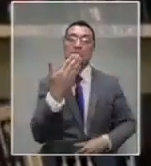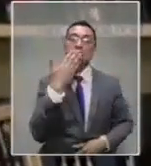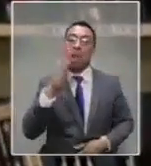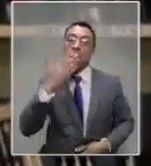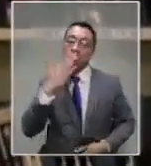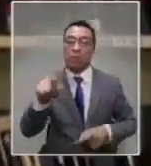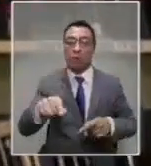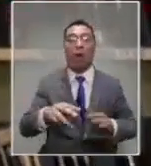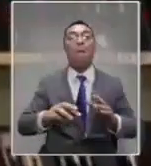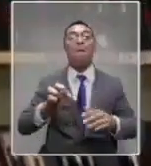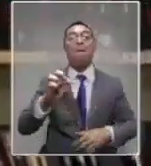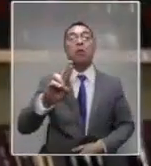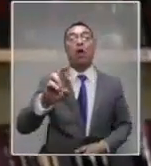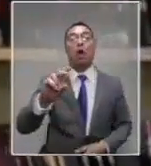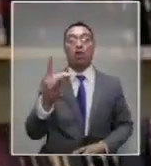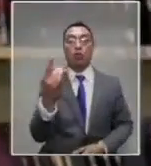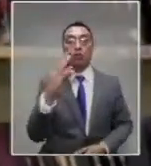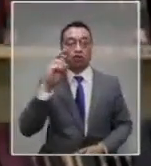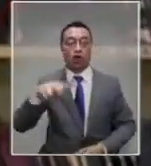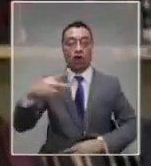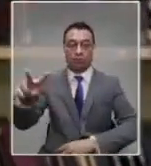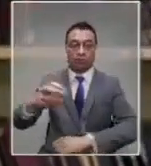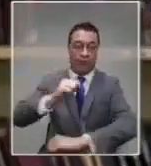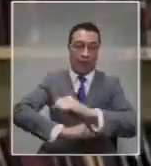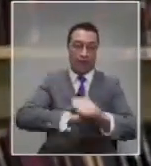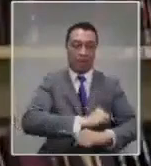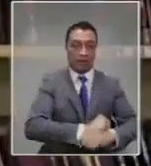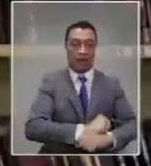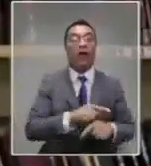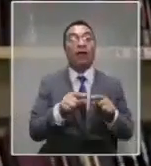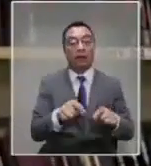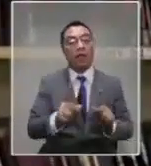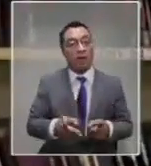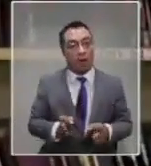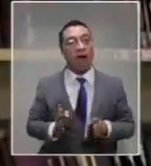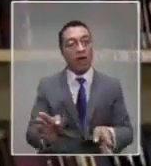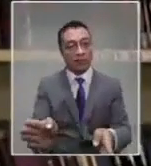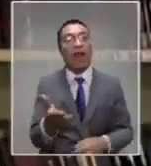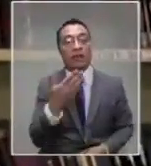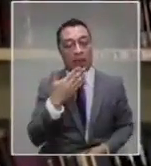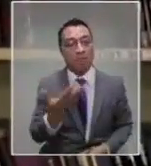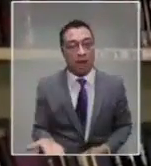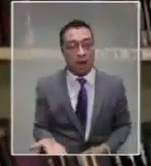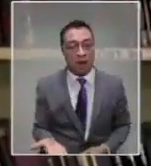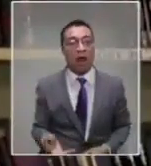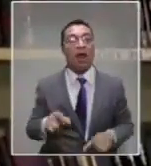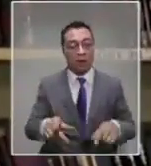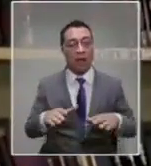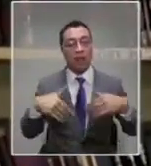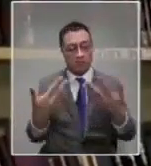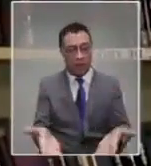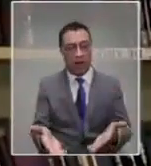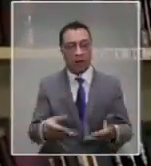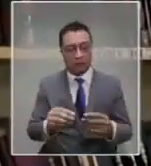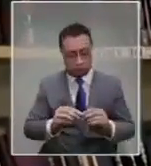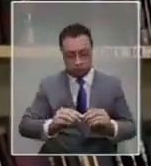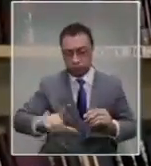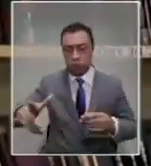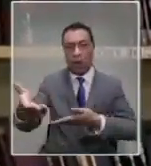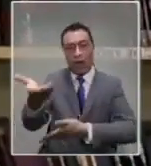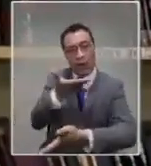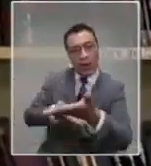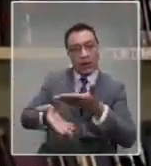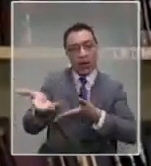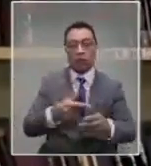poder mejorar la productividad de sus propias empresas. Ahí tenemos que avanzar también, ahí tenemos que generar